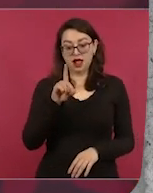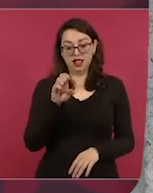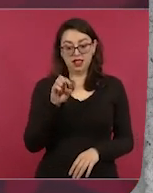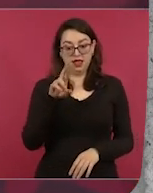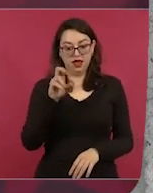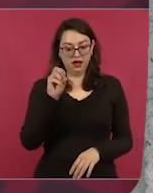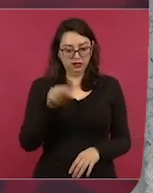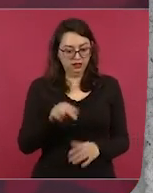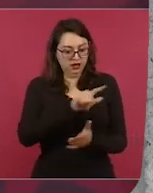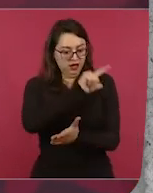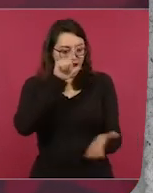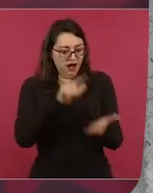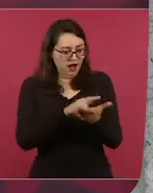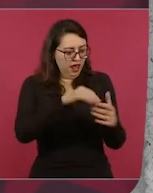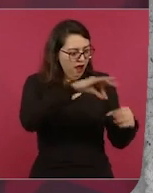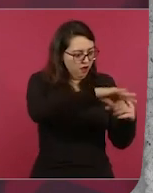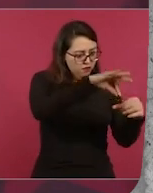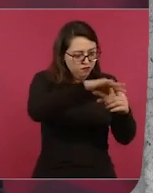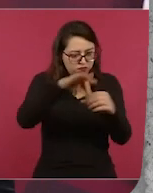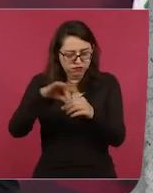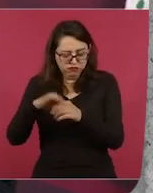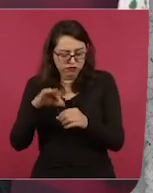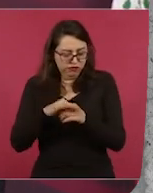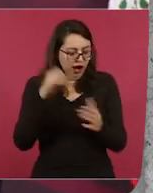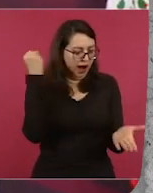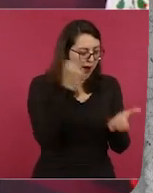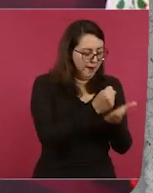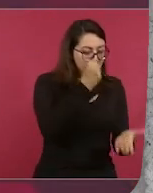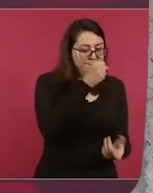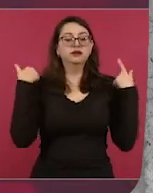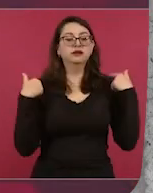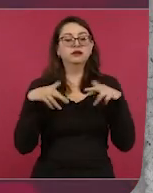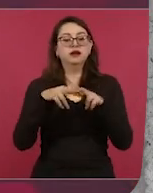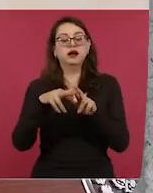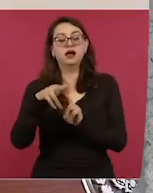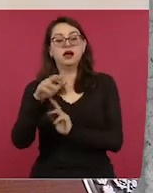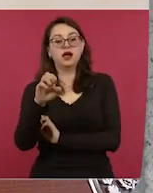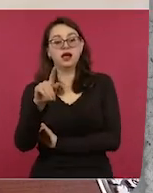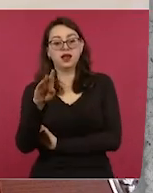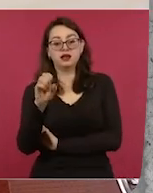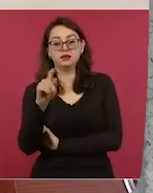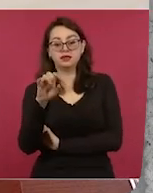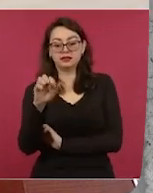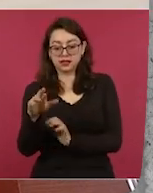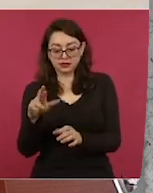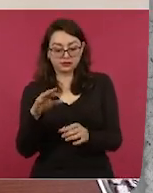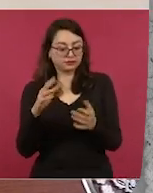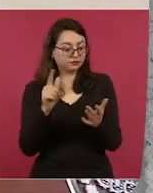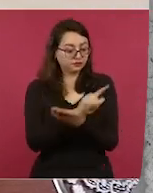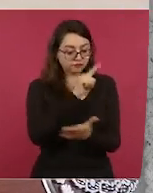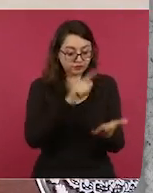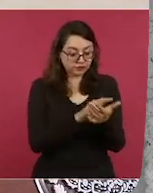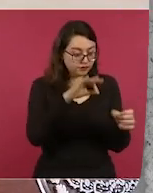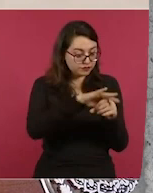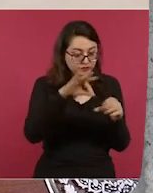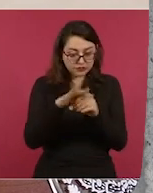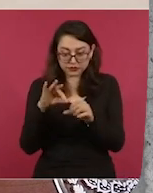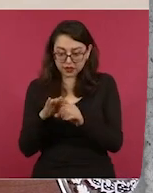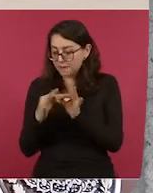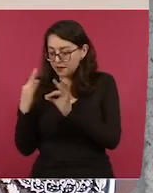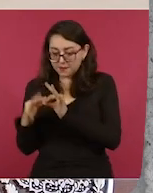la señora maestra elester cuando un maestro se jubile va a recibir el